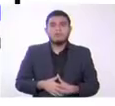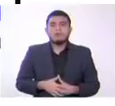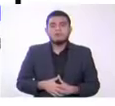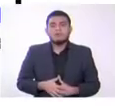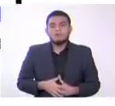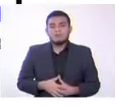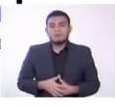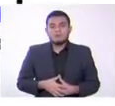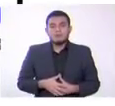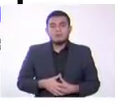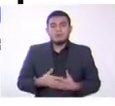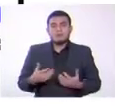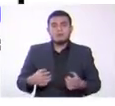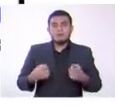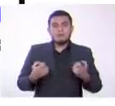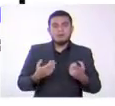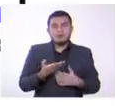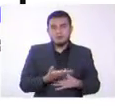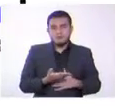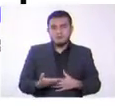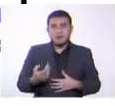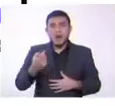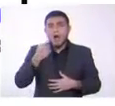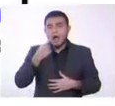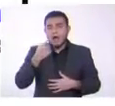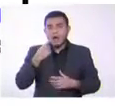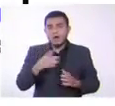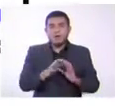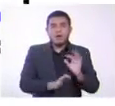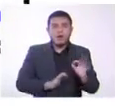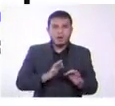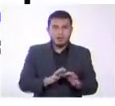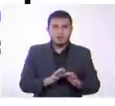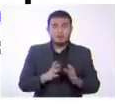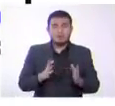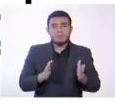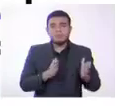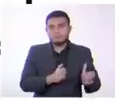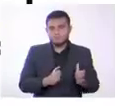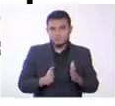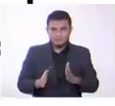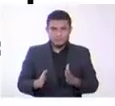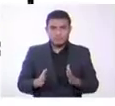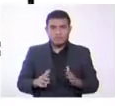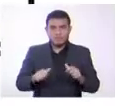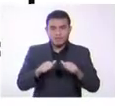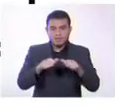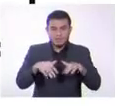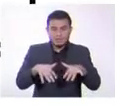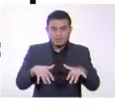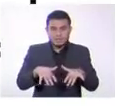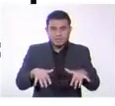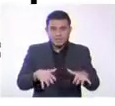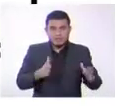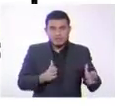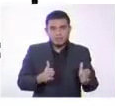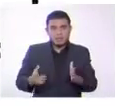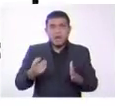los elementos metálicos, donde los átomos se organizan en redes